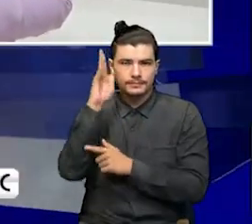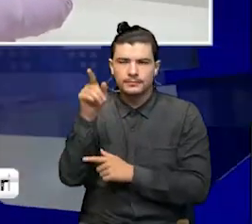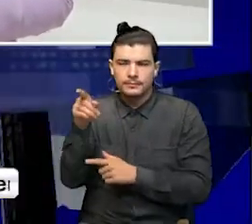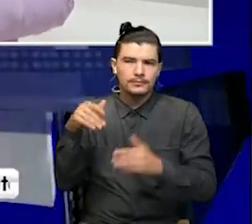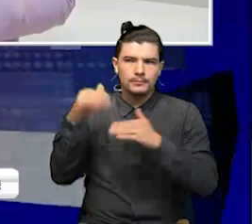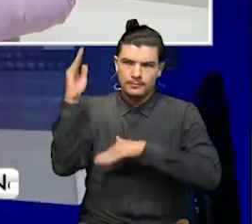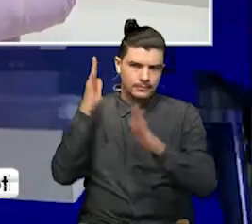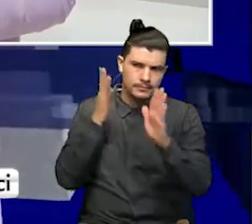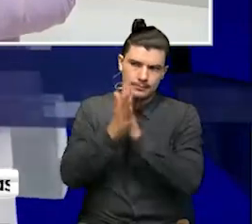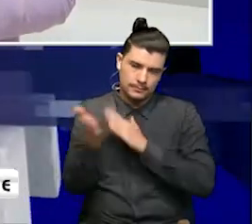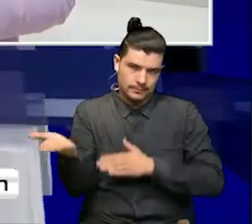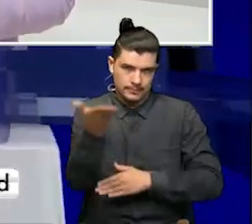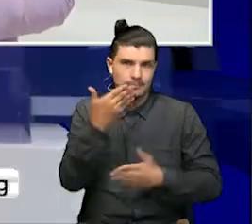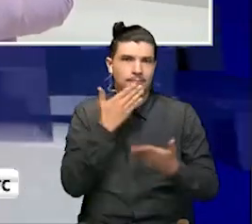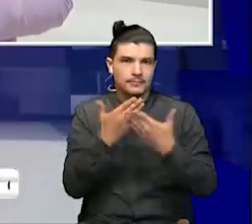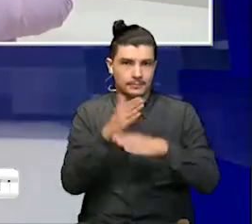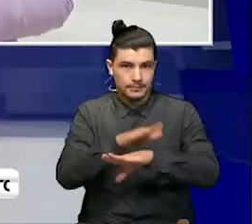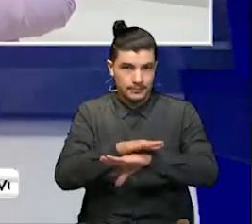buenas tardes